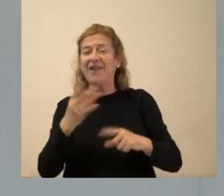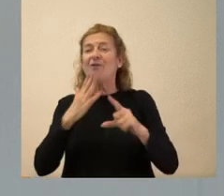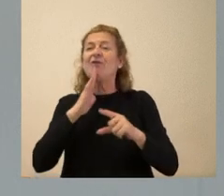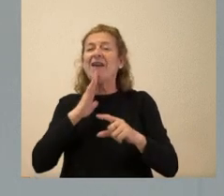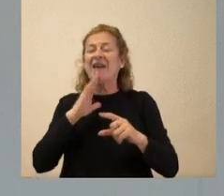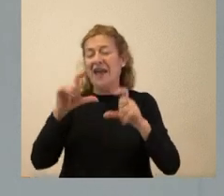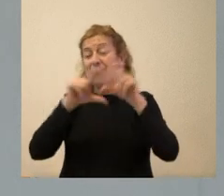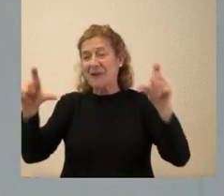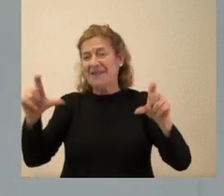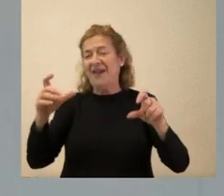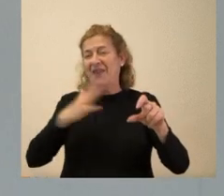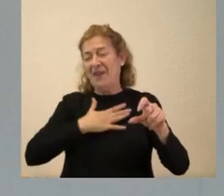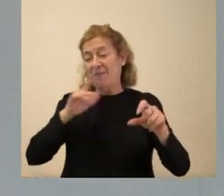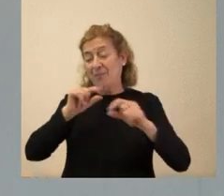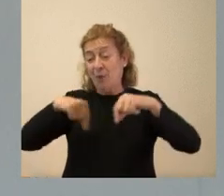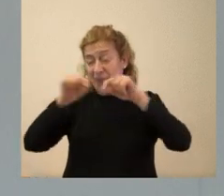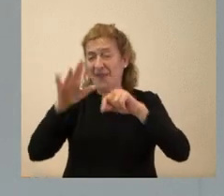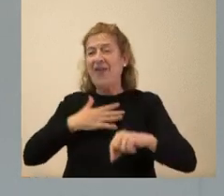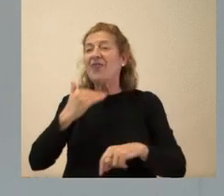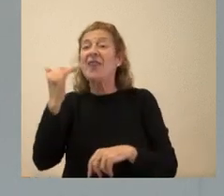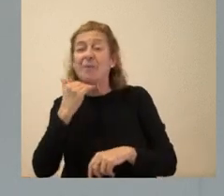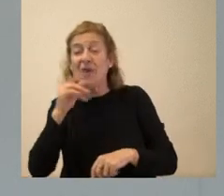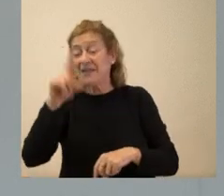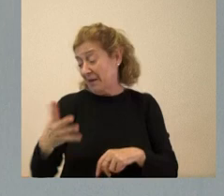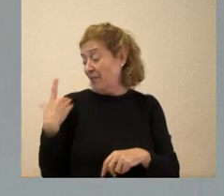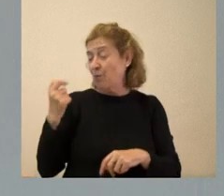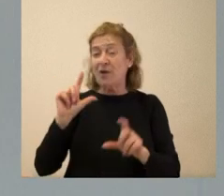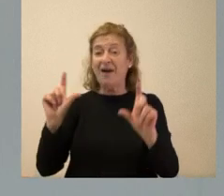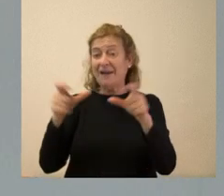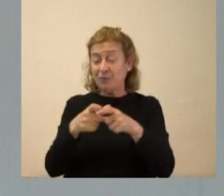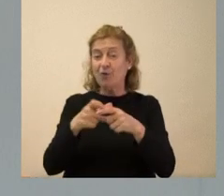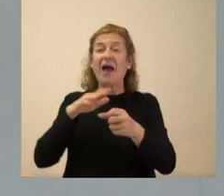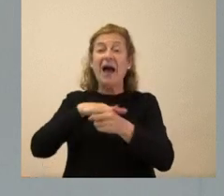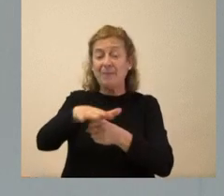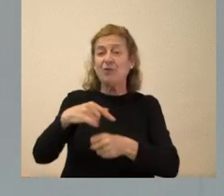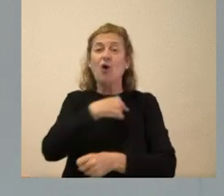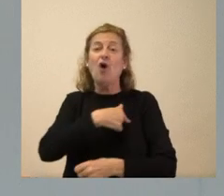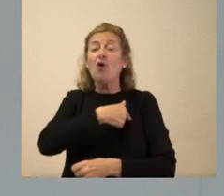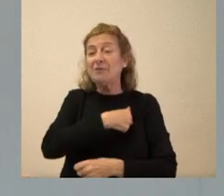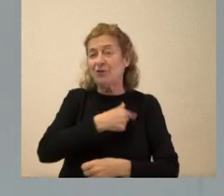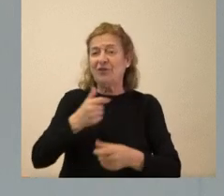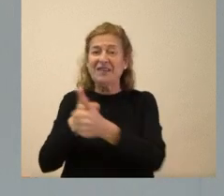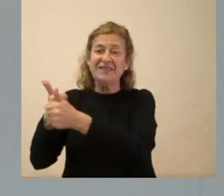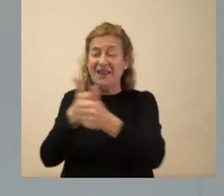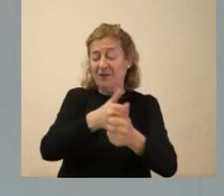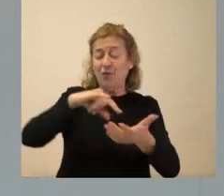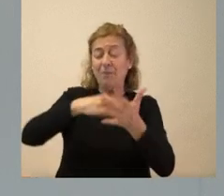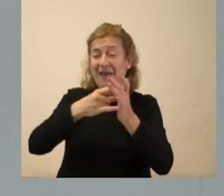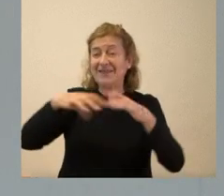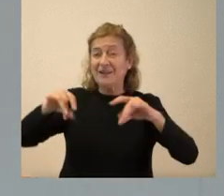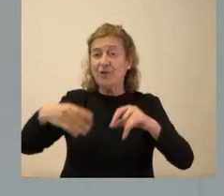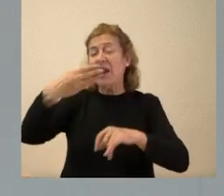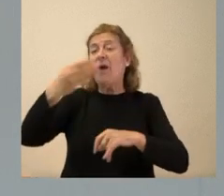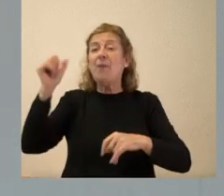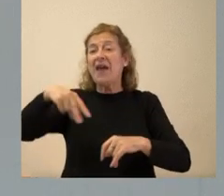Zamora junto a eso también el otro día una reunión en el ámbito de la comisión de seguimiento del plan territorial de Benavente y creo que